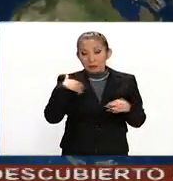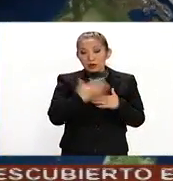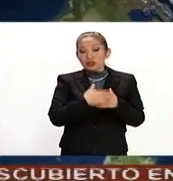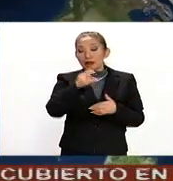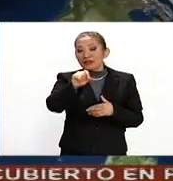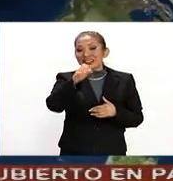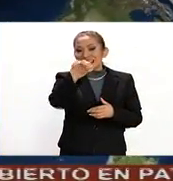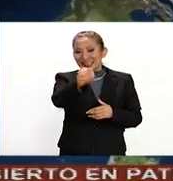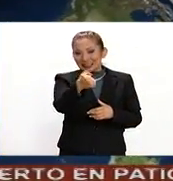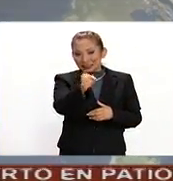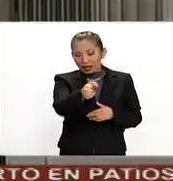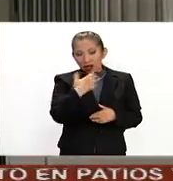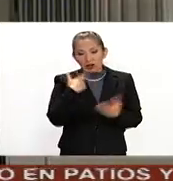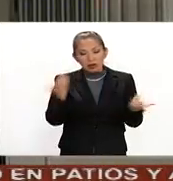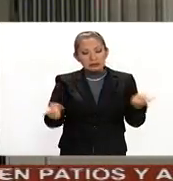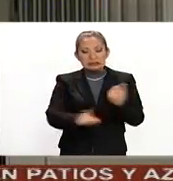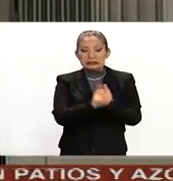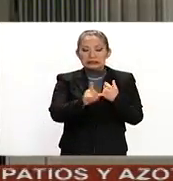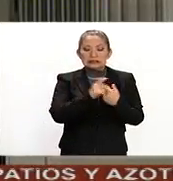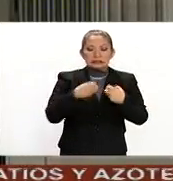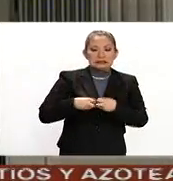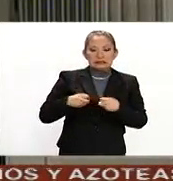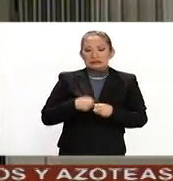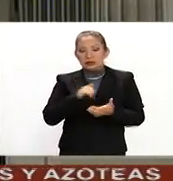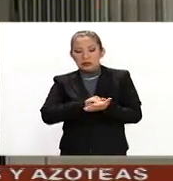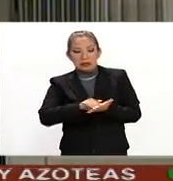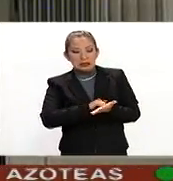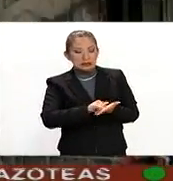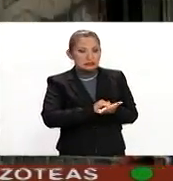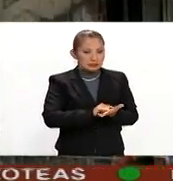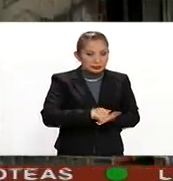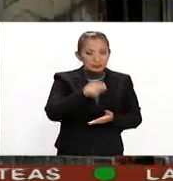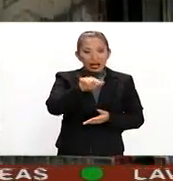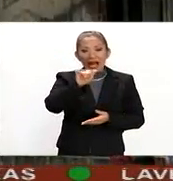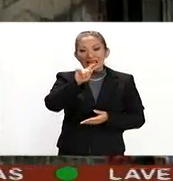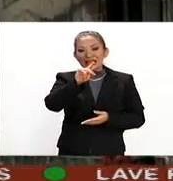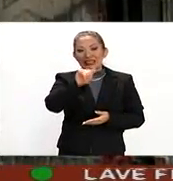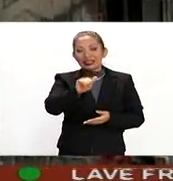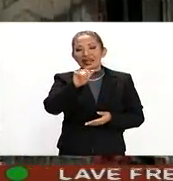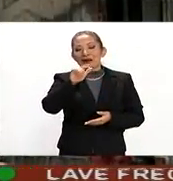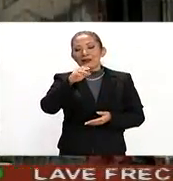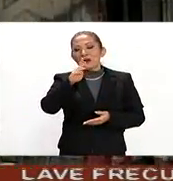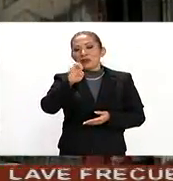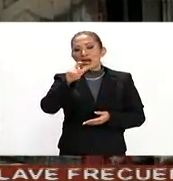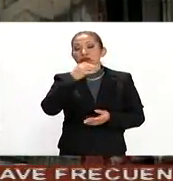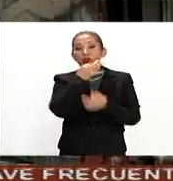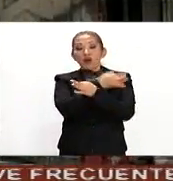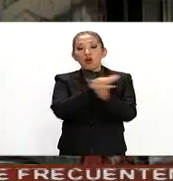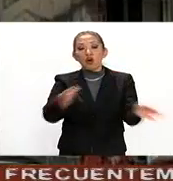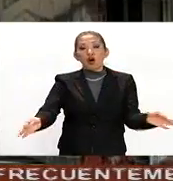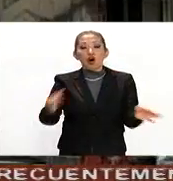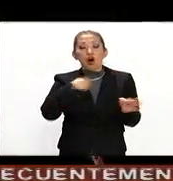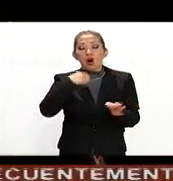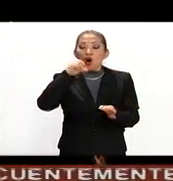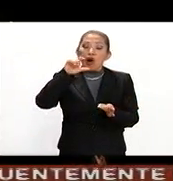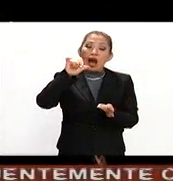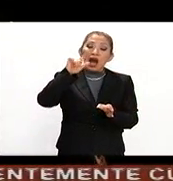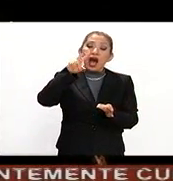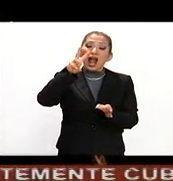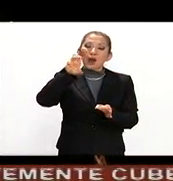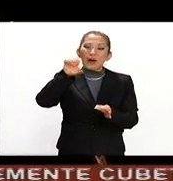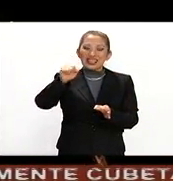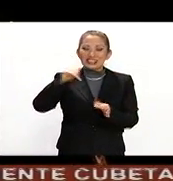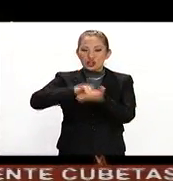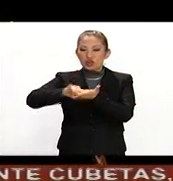próximo 20 de enero, tensa los ánimos en Nueva York. El alcalde Bill de Blasio lanzó la campaña Always New York, que